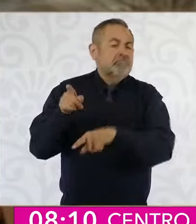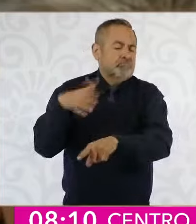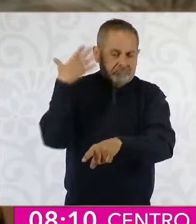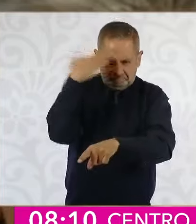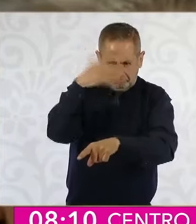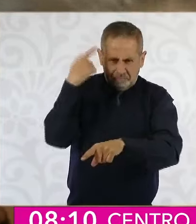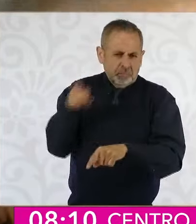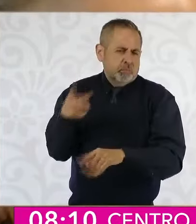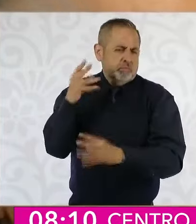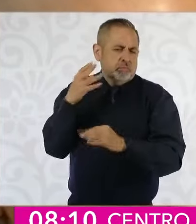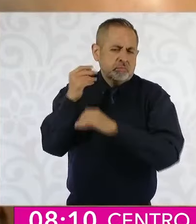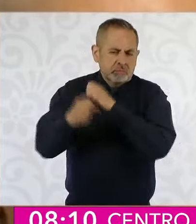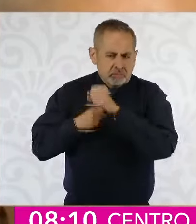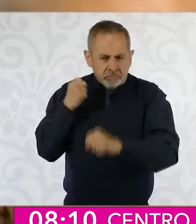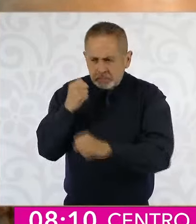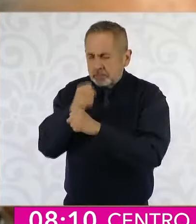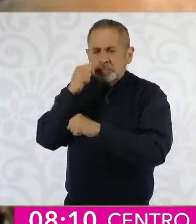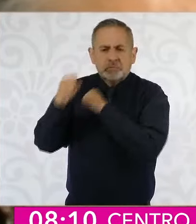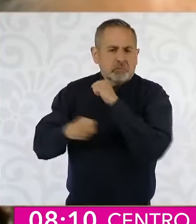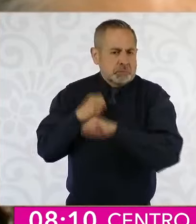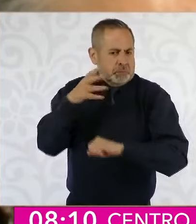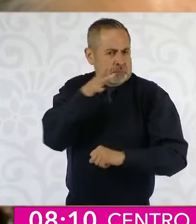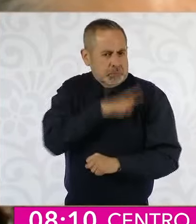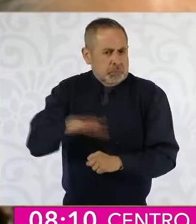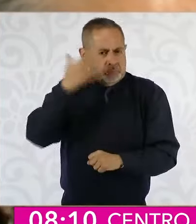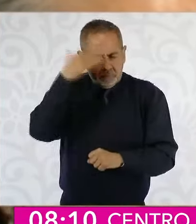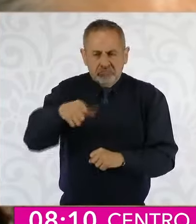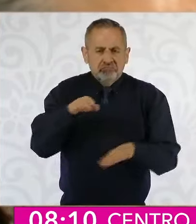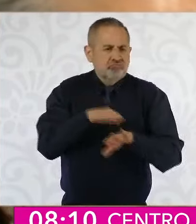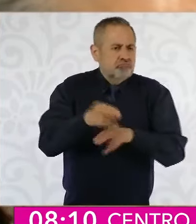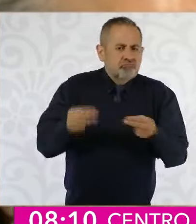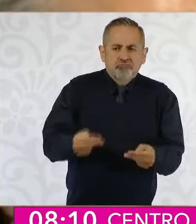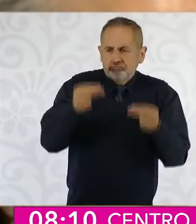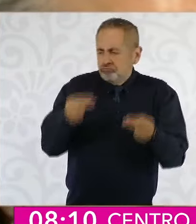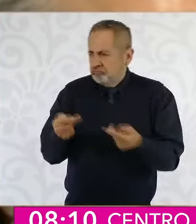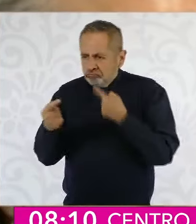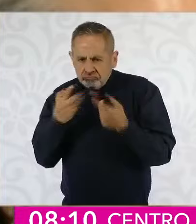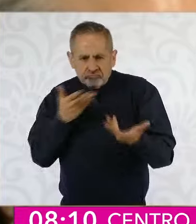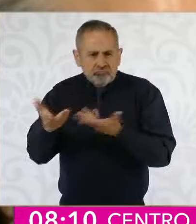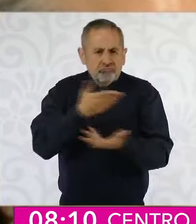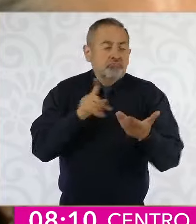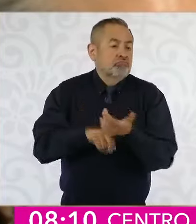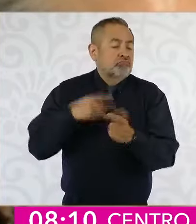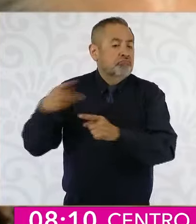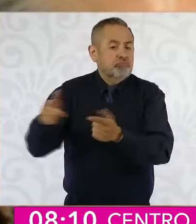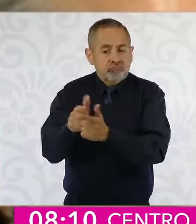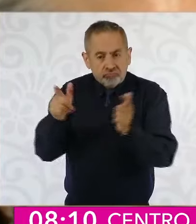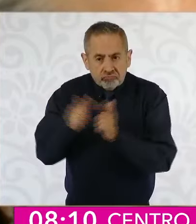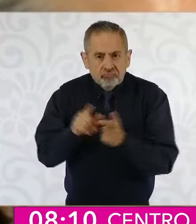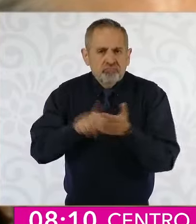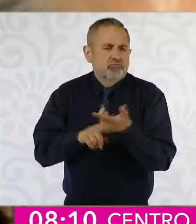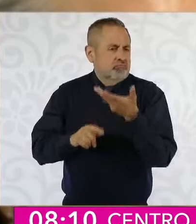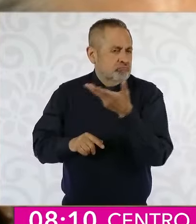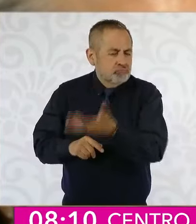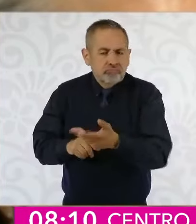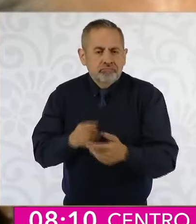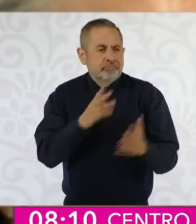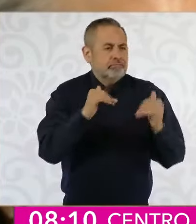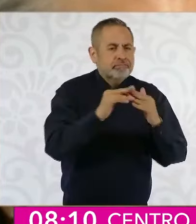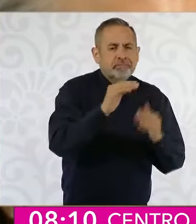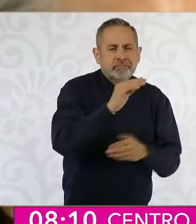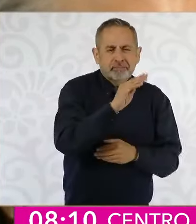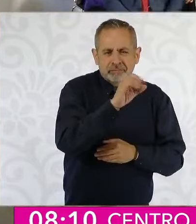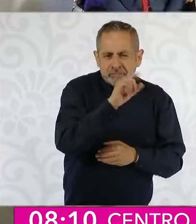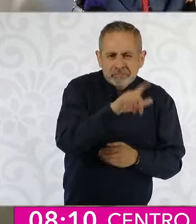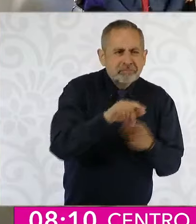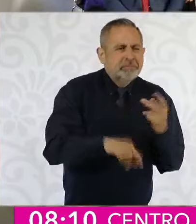una trayectoria pues impecable en todas las áreas de negocio de su grupo: seguros y pensiones, fianzas, casas de bolsa,